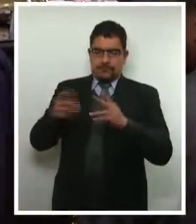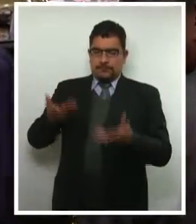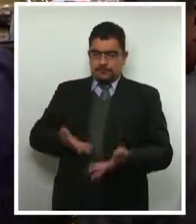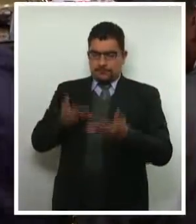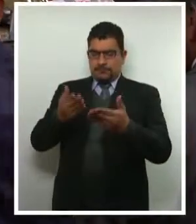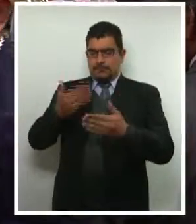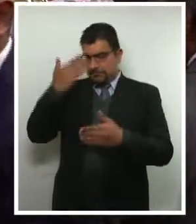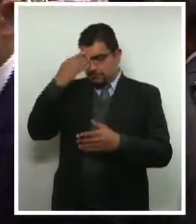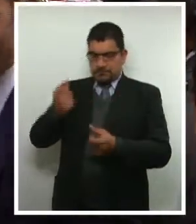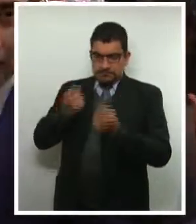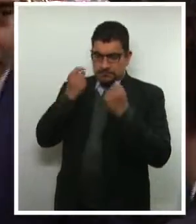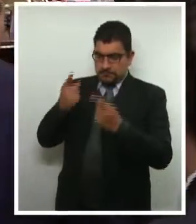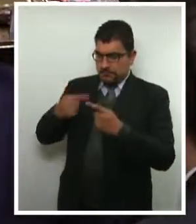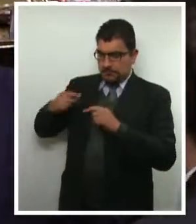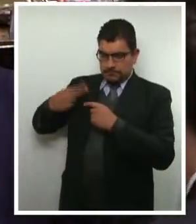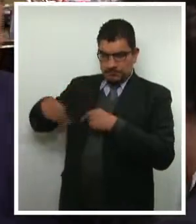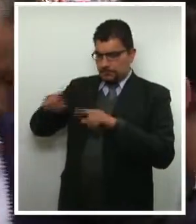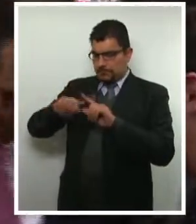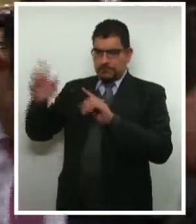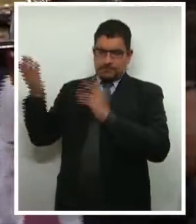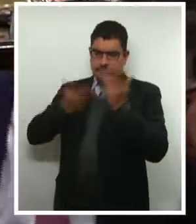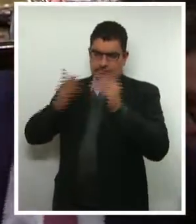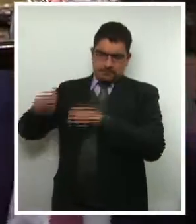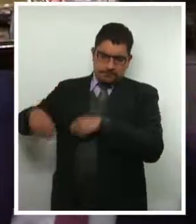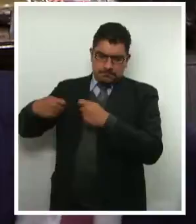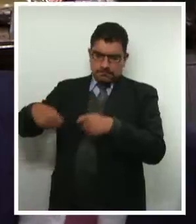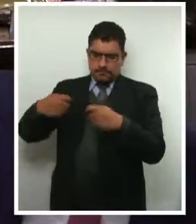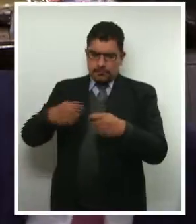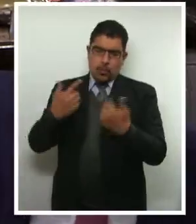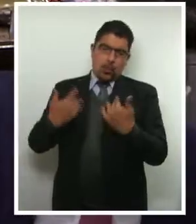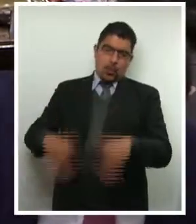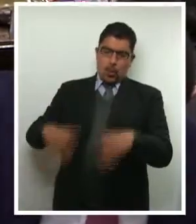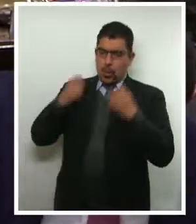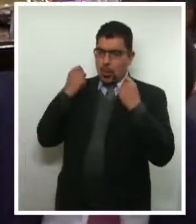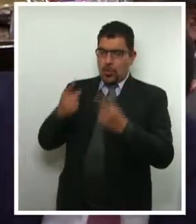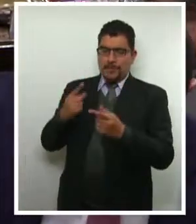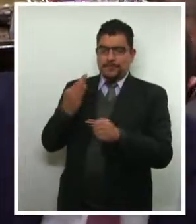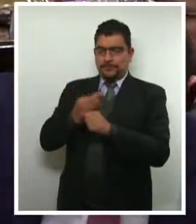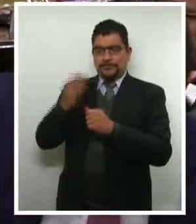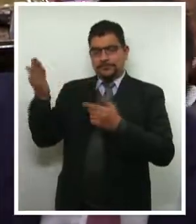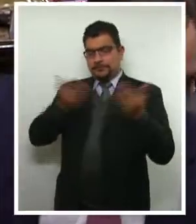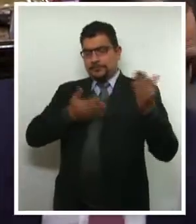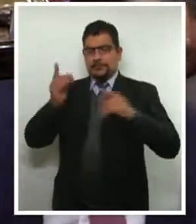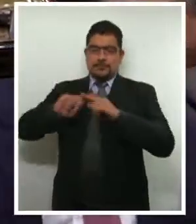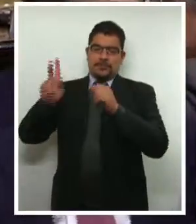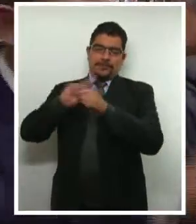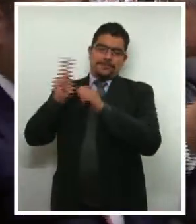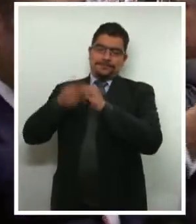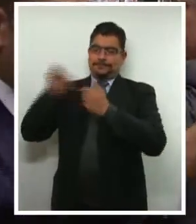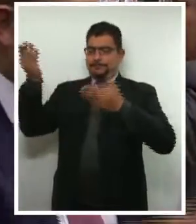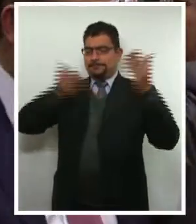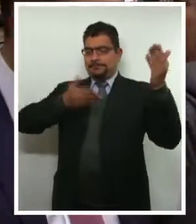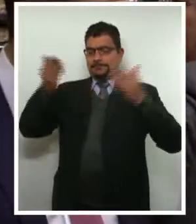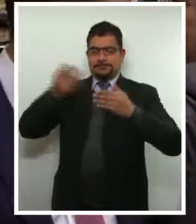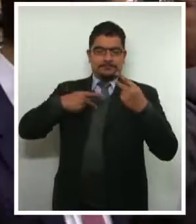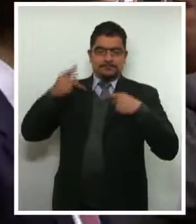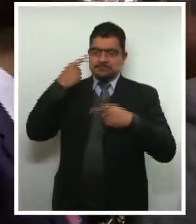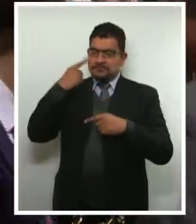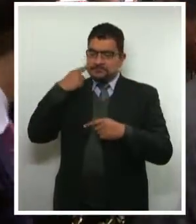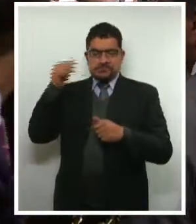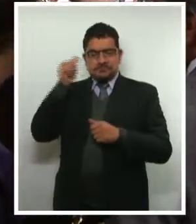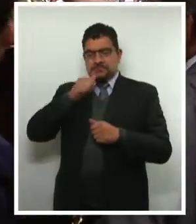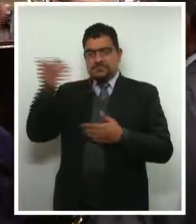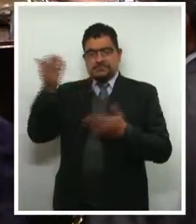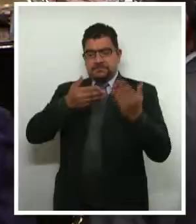la herencia de las grandes migraciones, el arribo cotidiano de las poblaciones vecinas y la llegada permanente